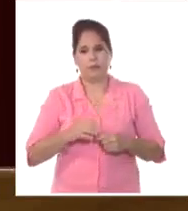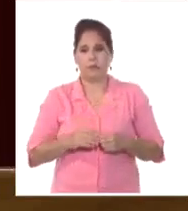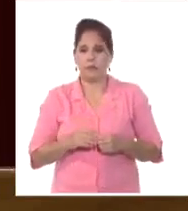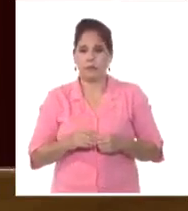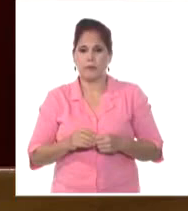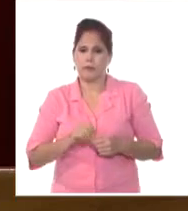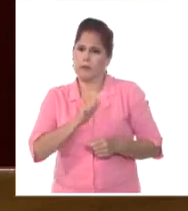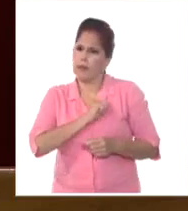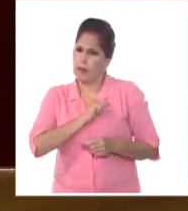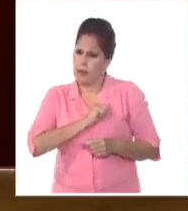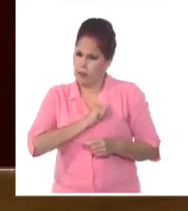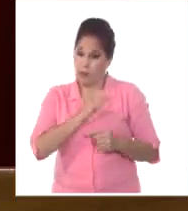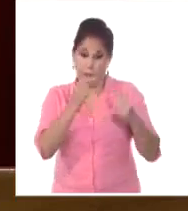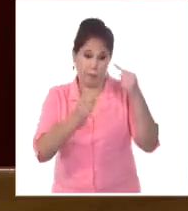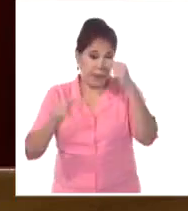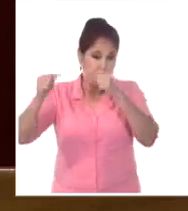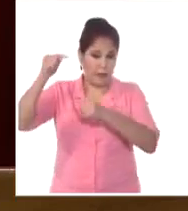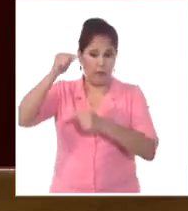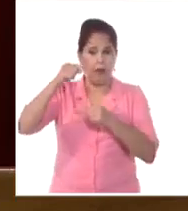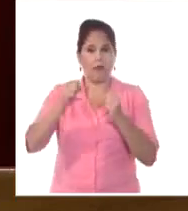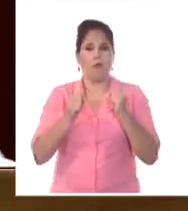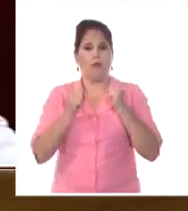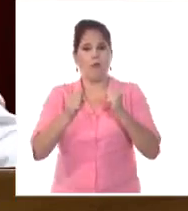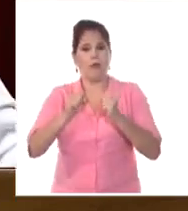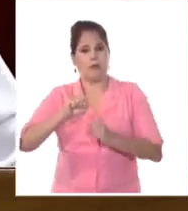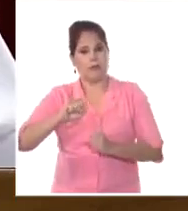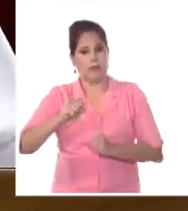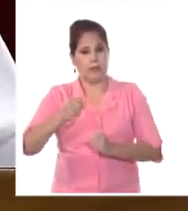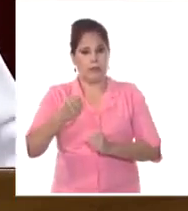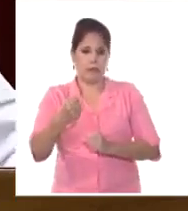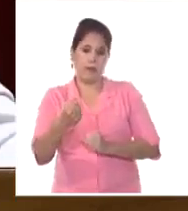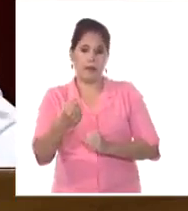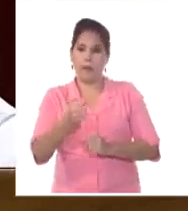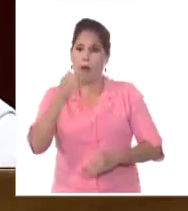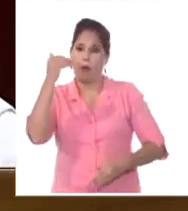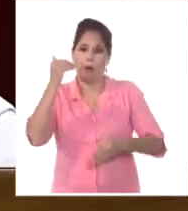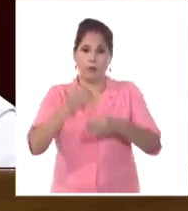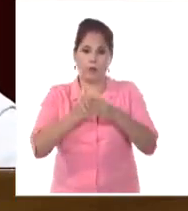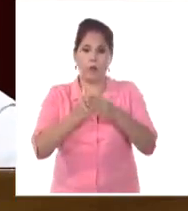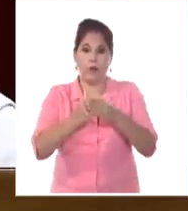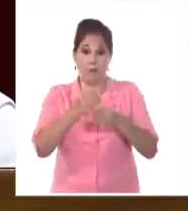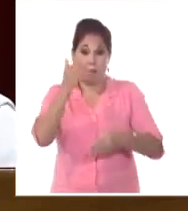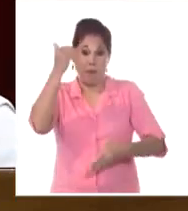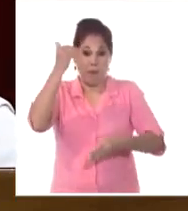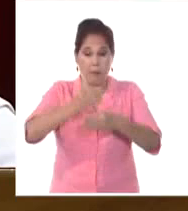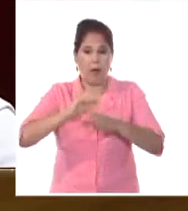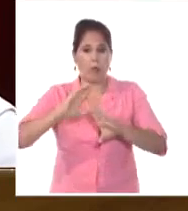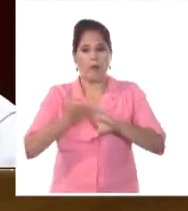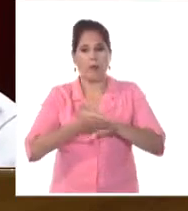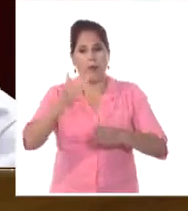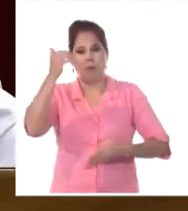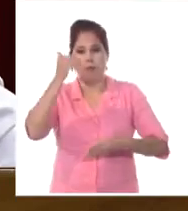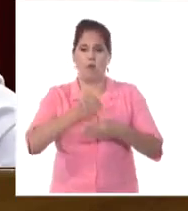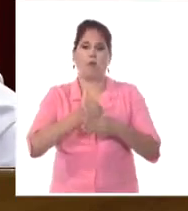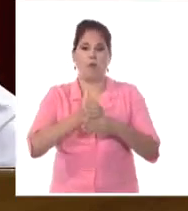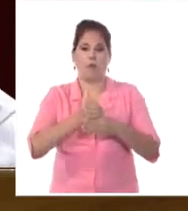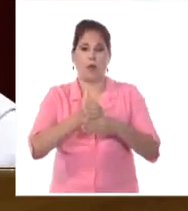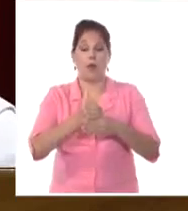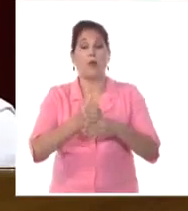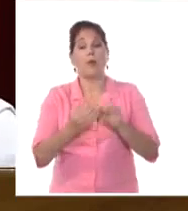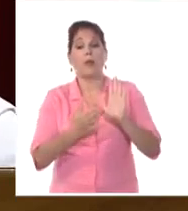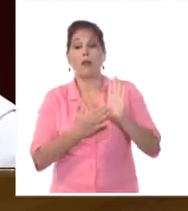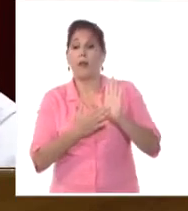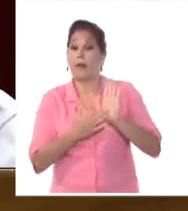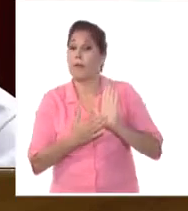Creemos que resulta una prioridad reforzar las exigencias para condenar el bloqueo en todas sus manifestaciones y seguir